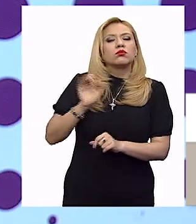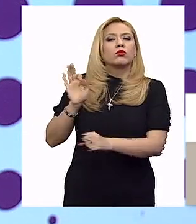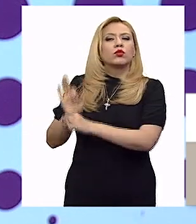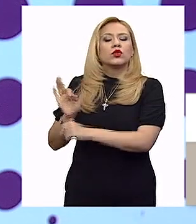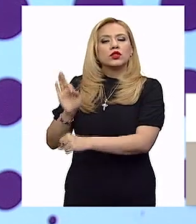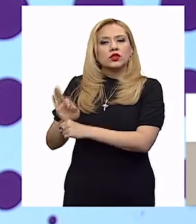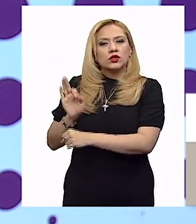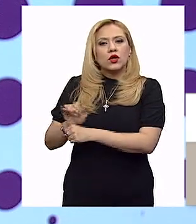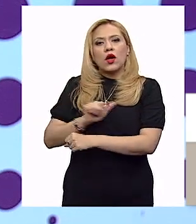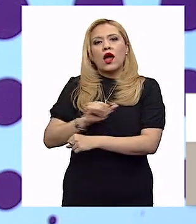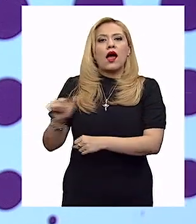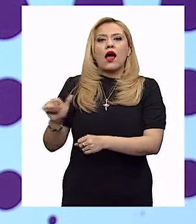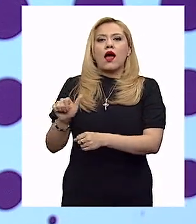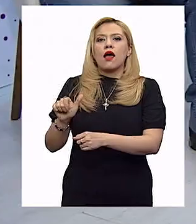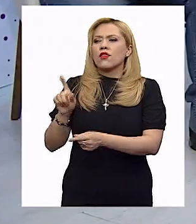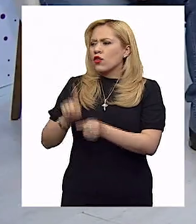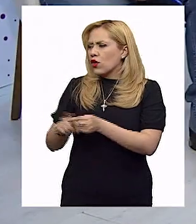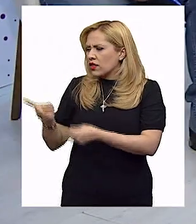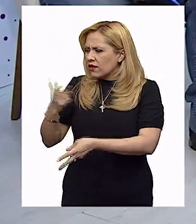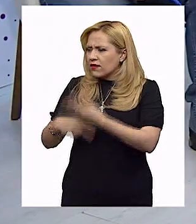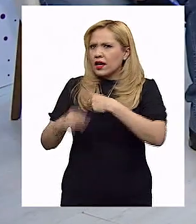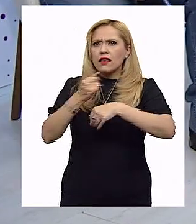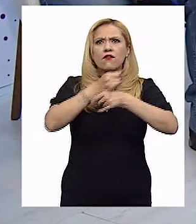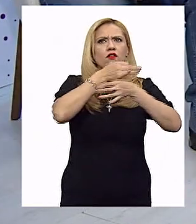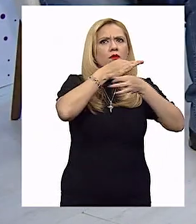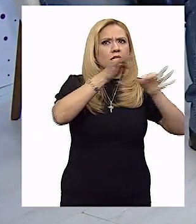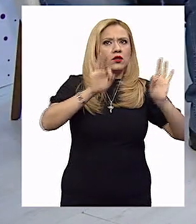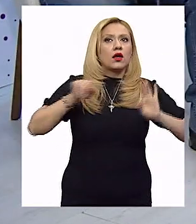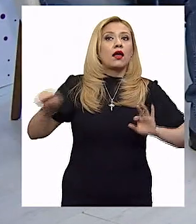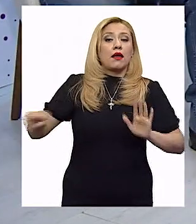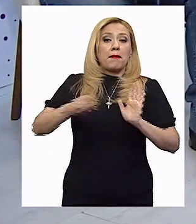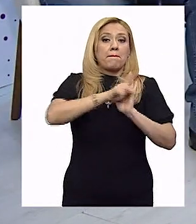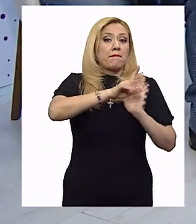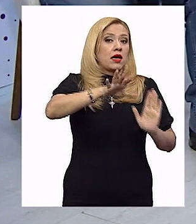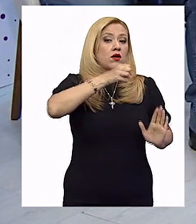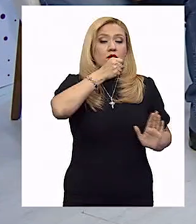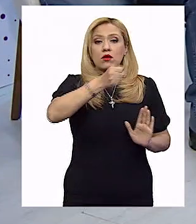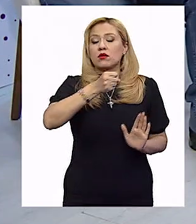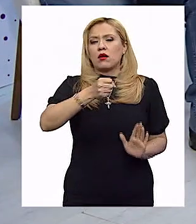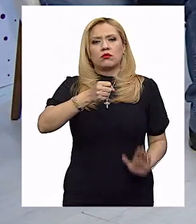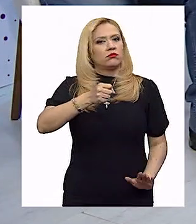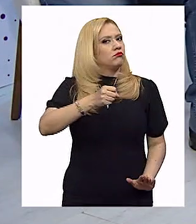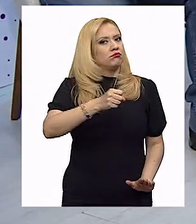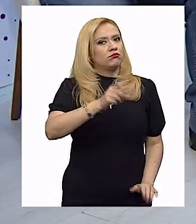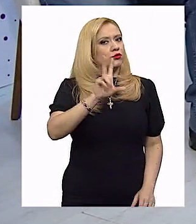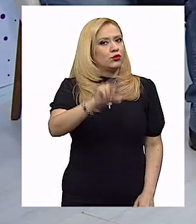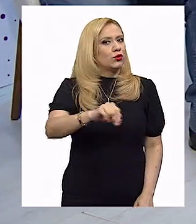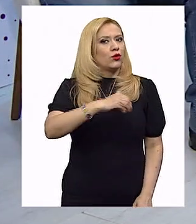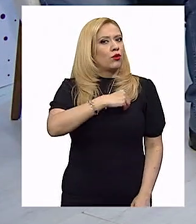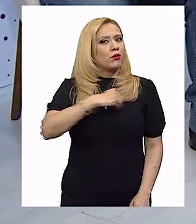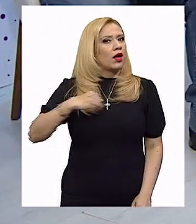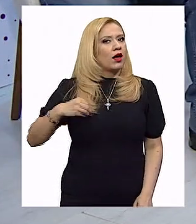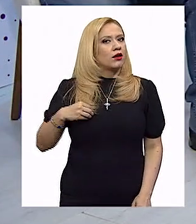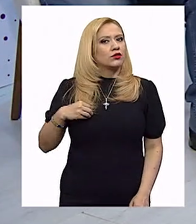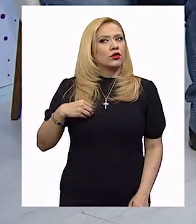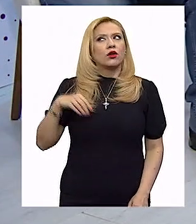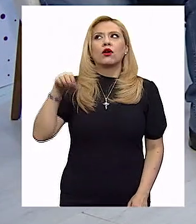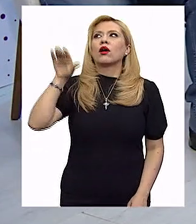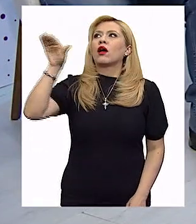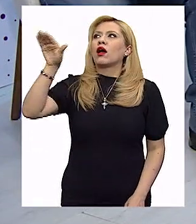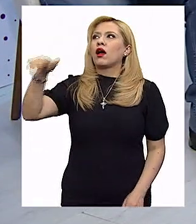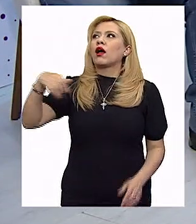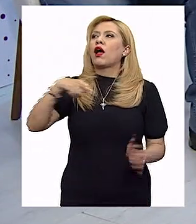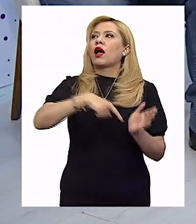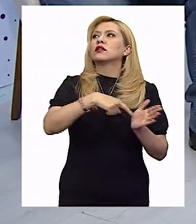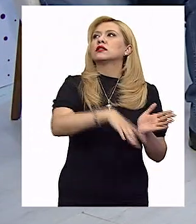las fuentes de información. Los periodistas no tienen obligación de revelar las fuentes de información y